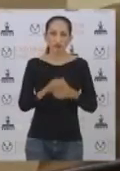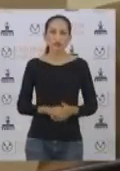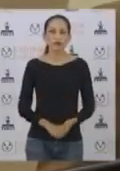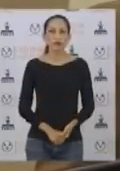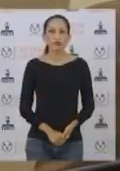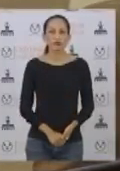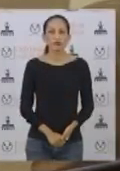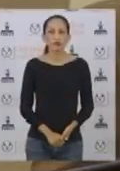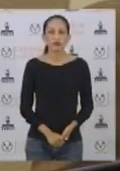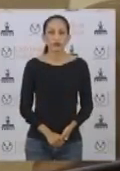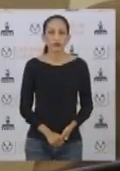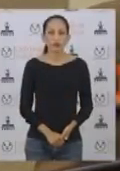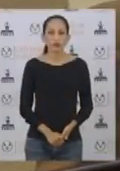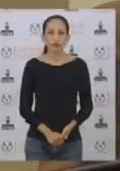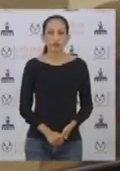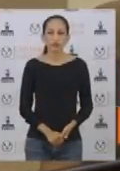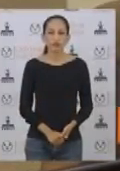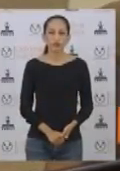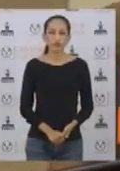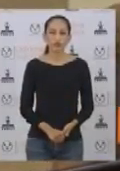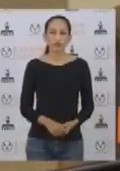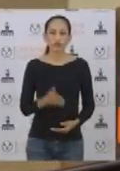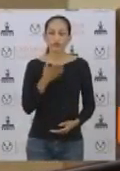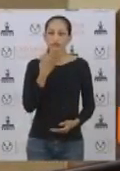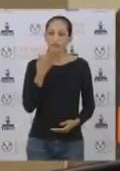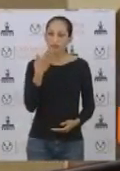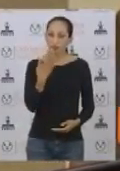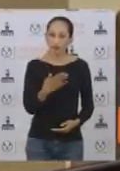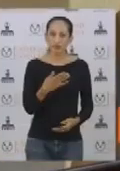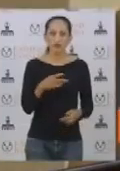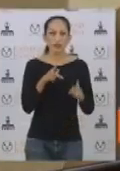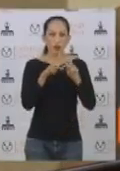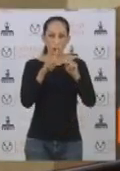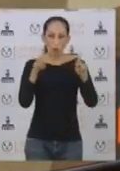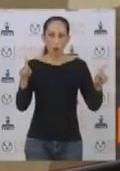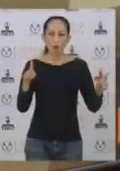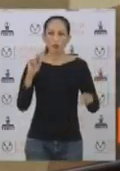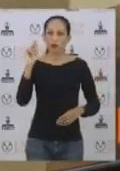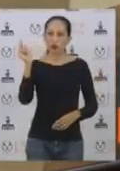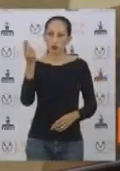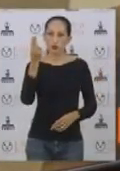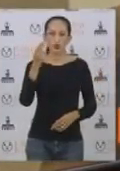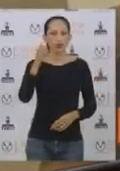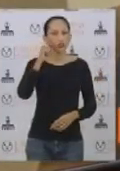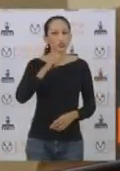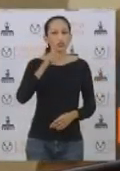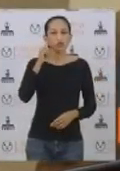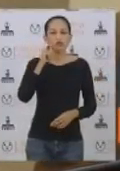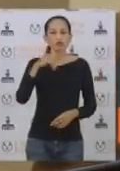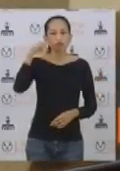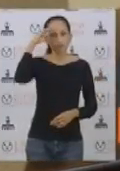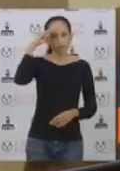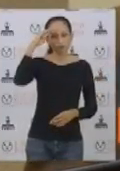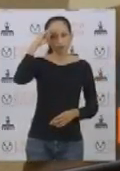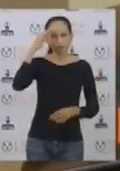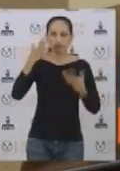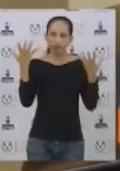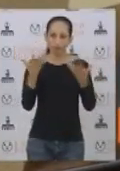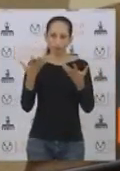bueno que todos los universitarios nos estemos ocupando y preocupando